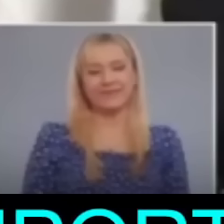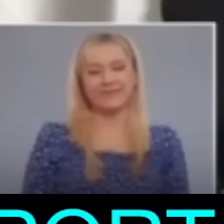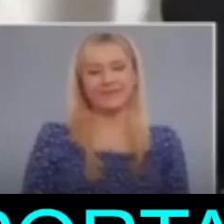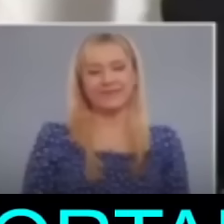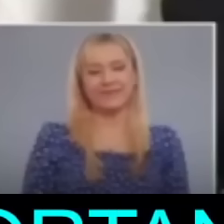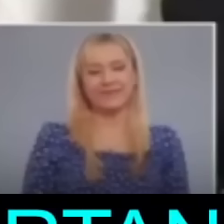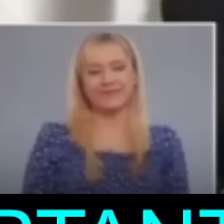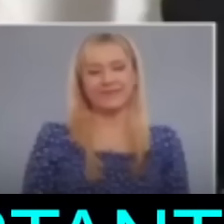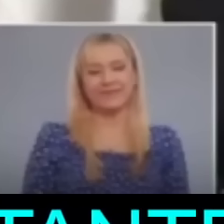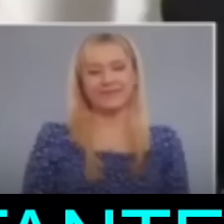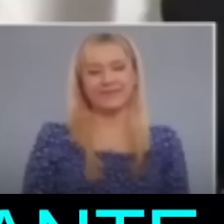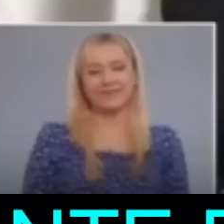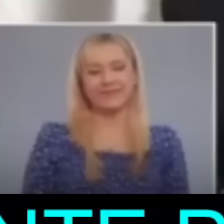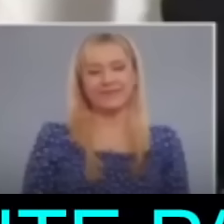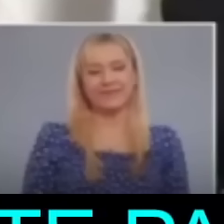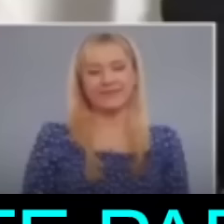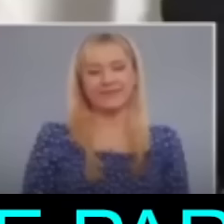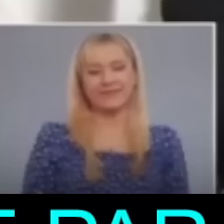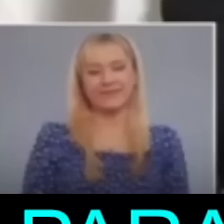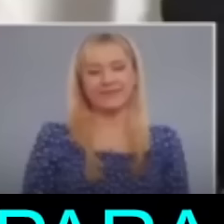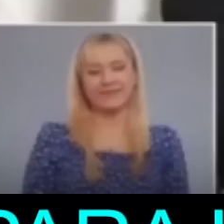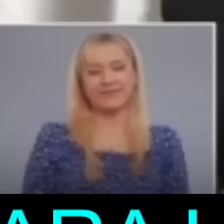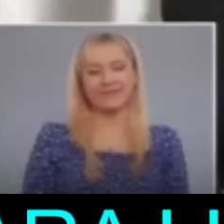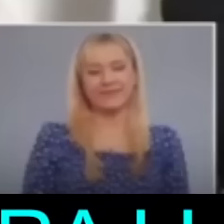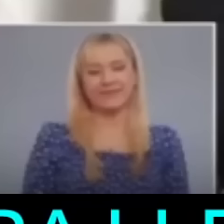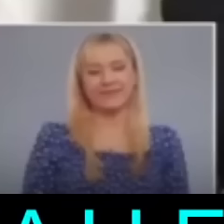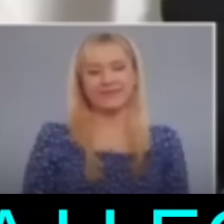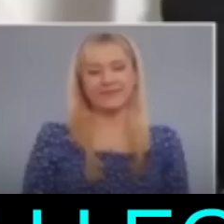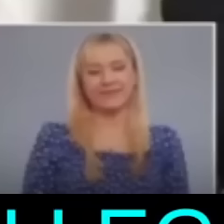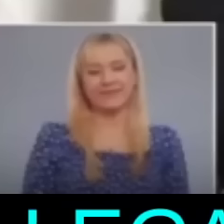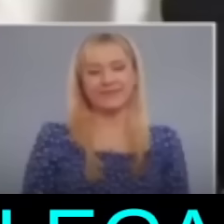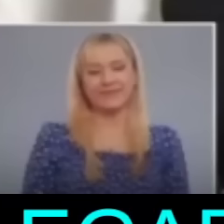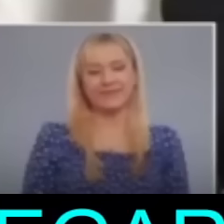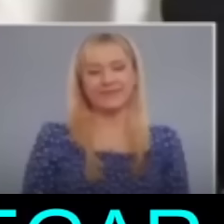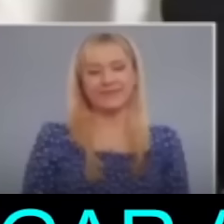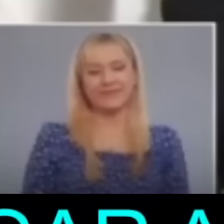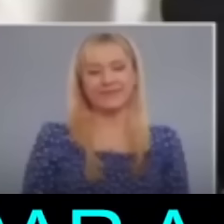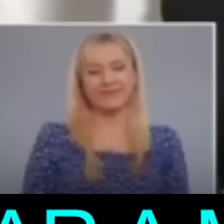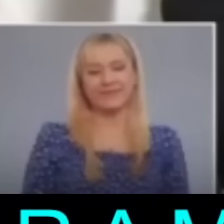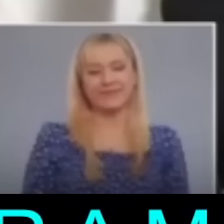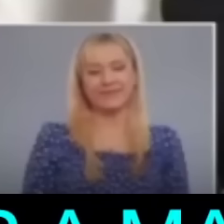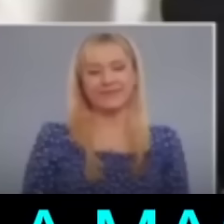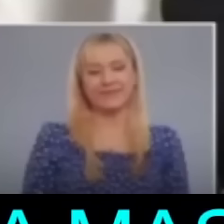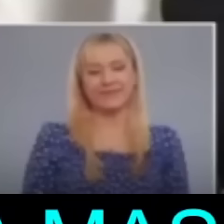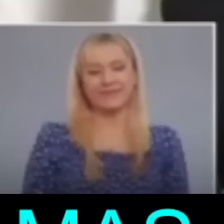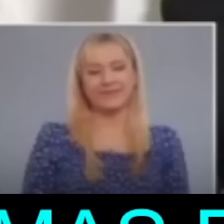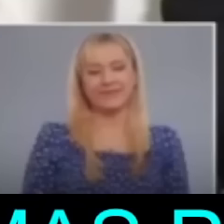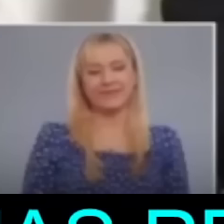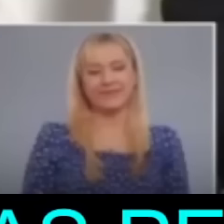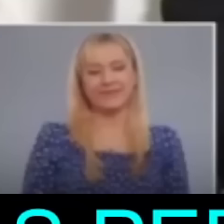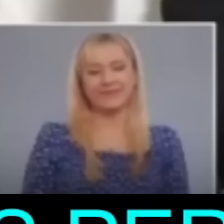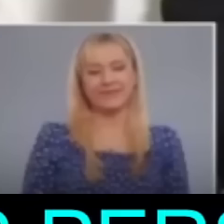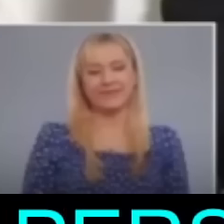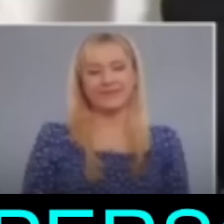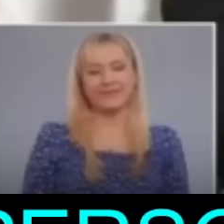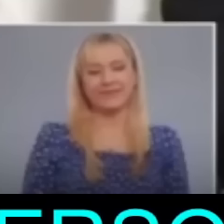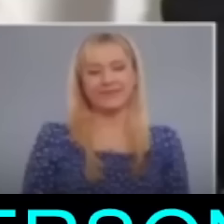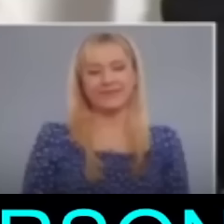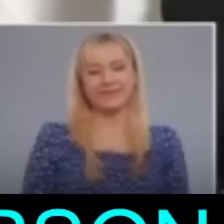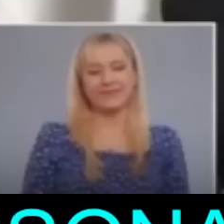por ahí dicen lo estábamos comentando también en una transmisión por ahí dicen que se reunió justamente con los diputados